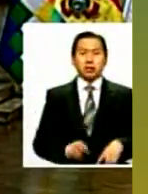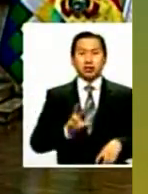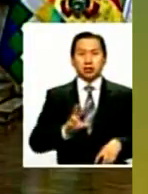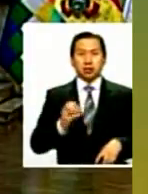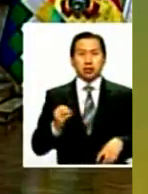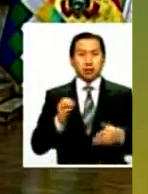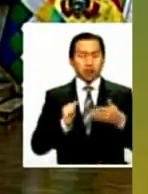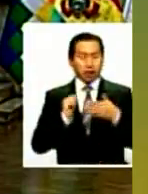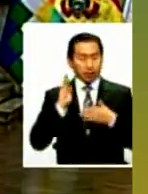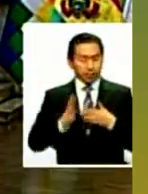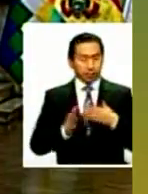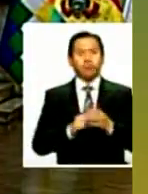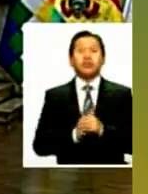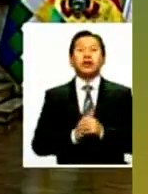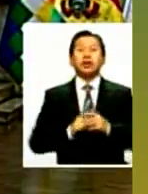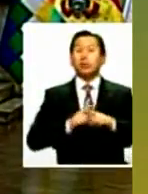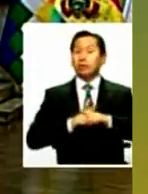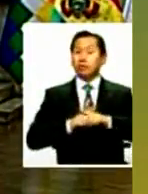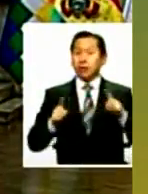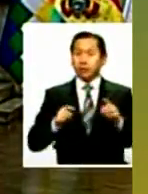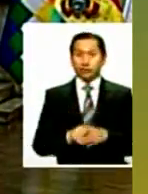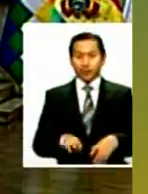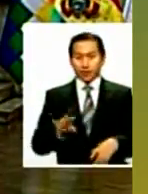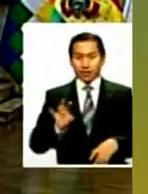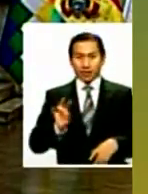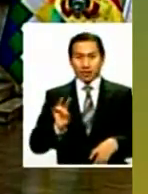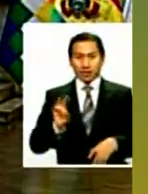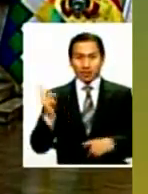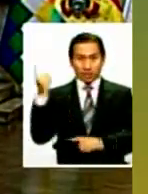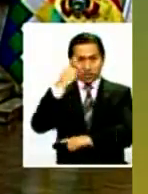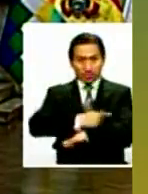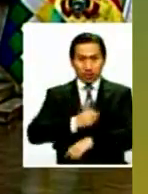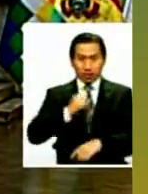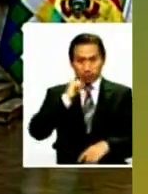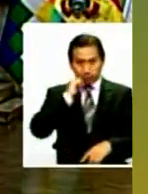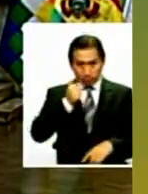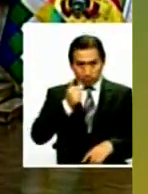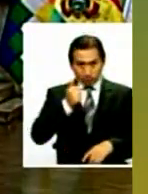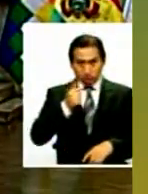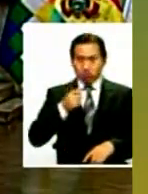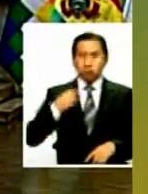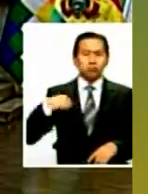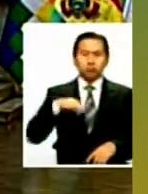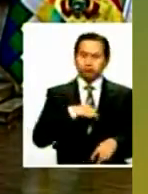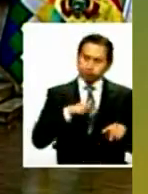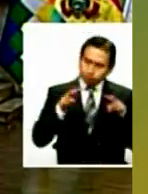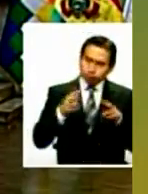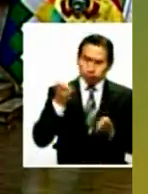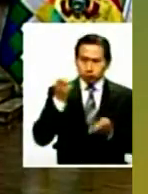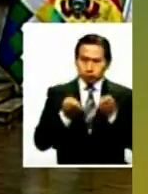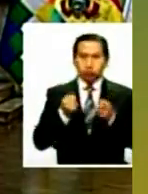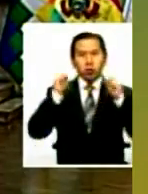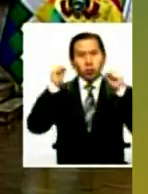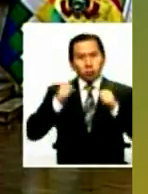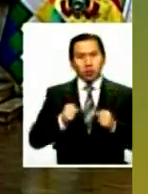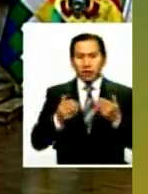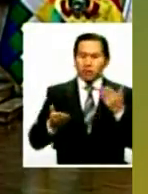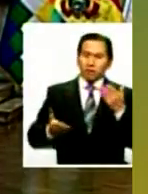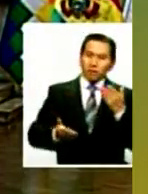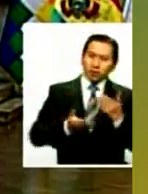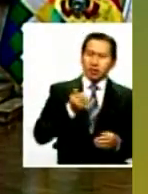empresas que están afiliadas a CAINCO, ha habido una buena recepción, pero de nuevo, estamos esperando que esto se pueda operativizar lo más rápido